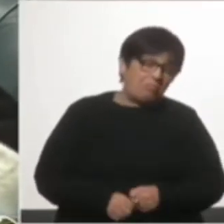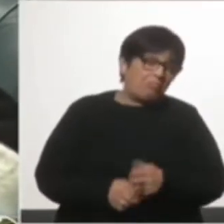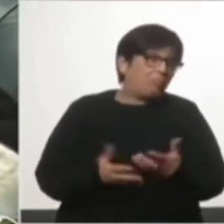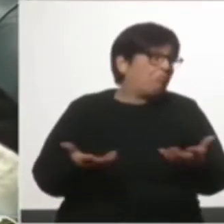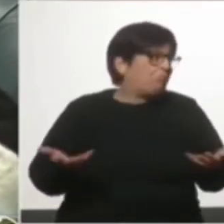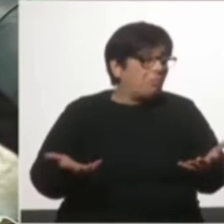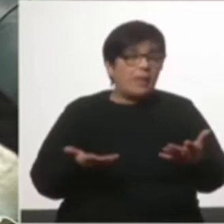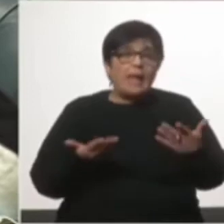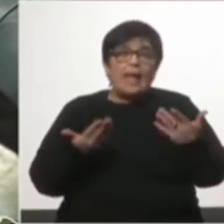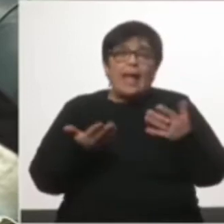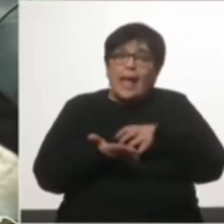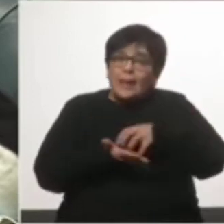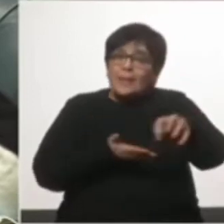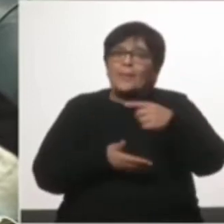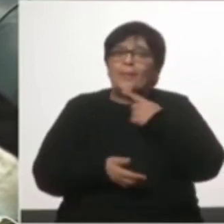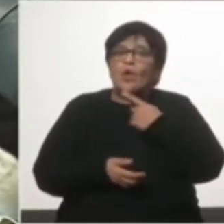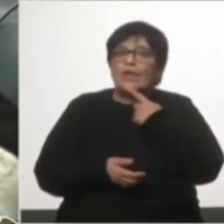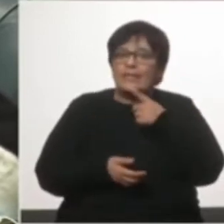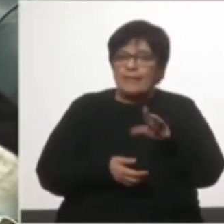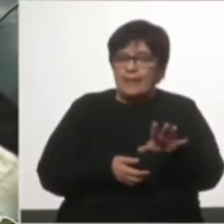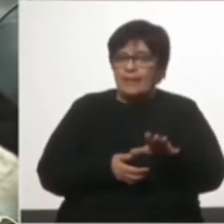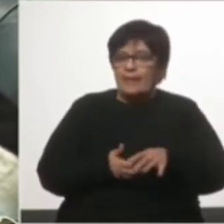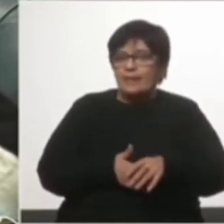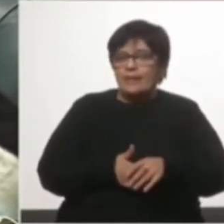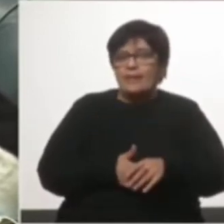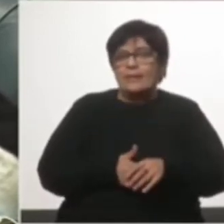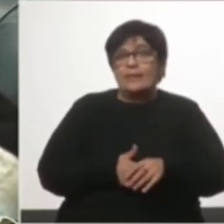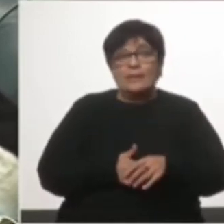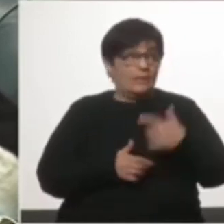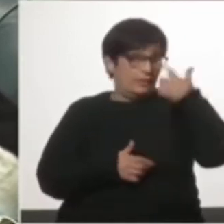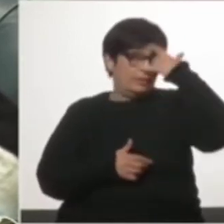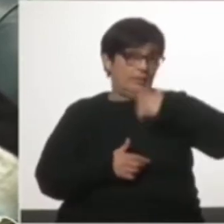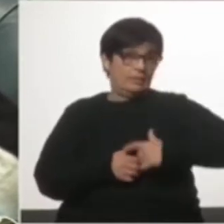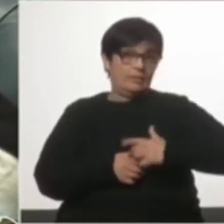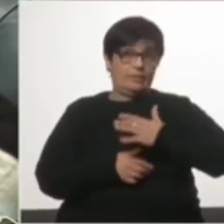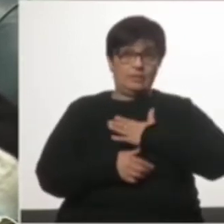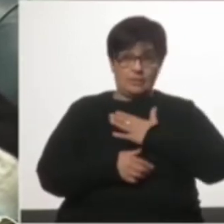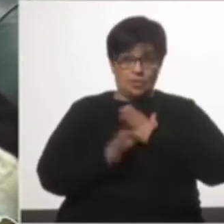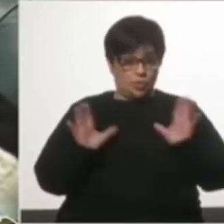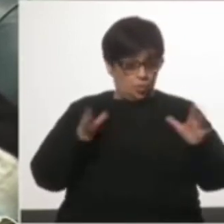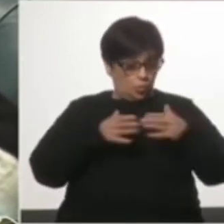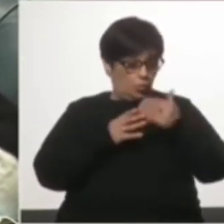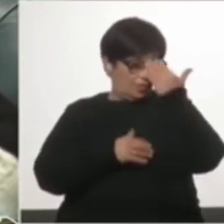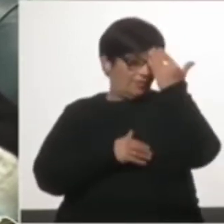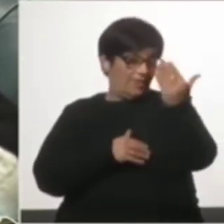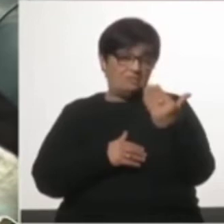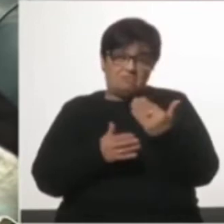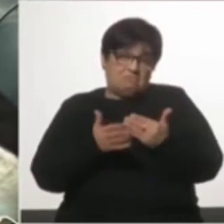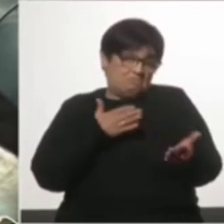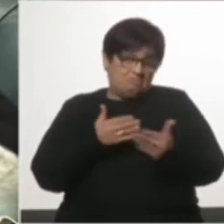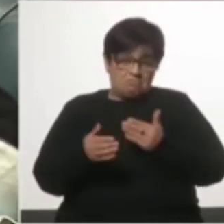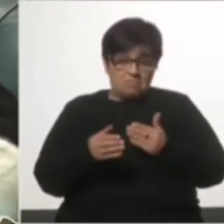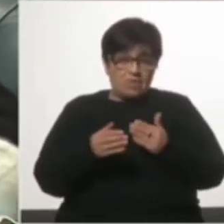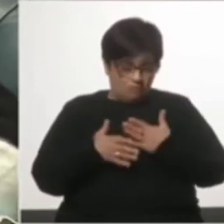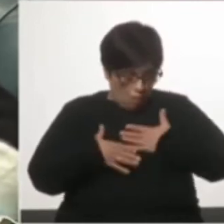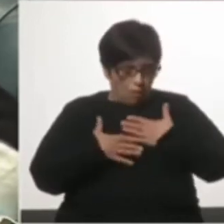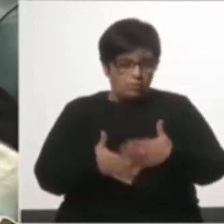plano político, que en lo personal y en nuestra fuerza política no mellan nuestra